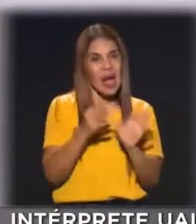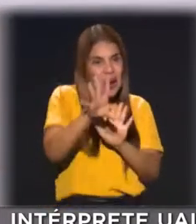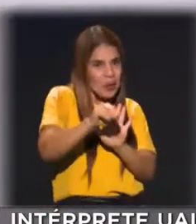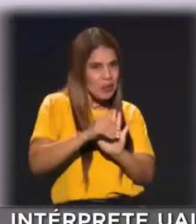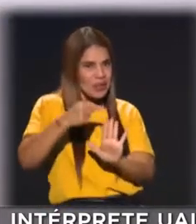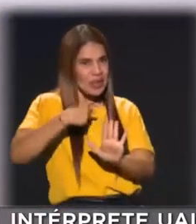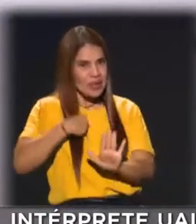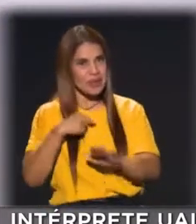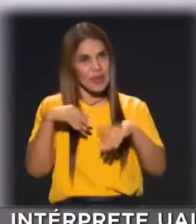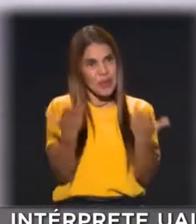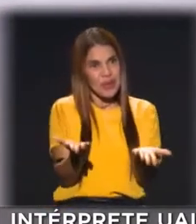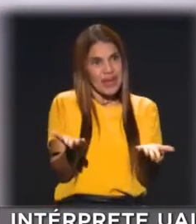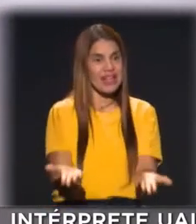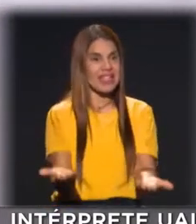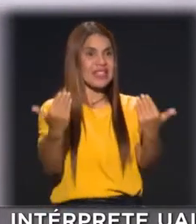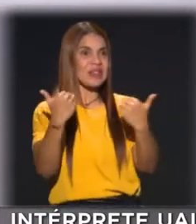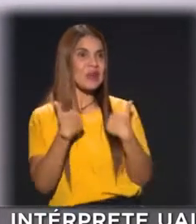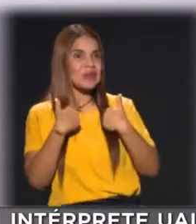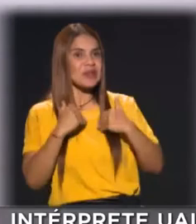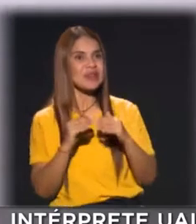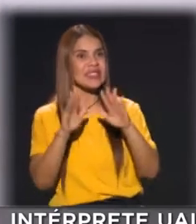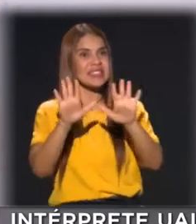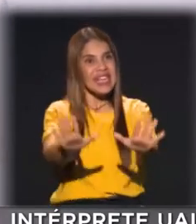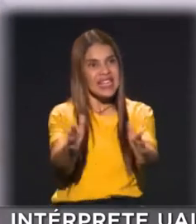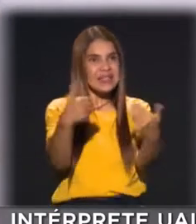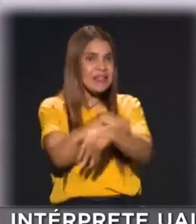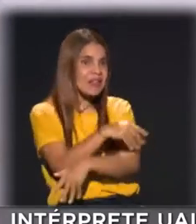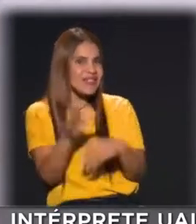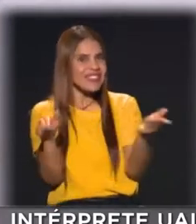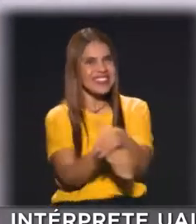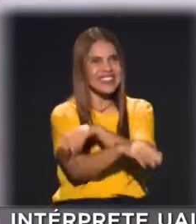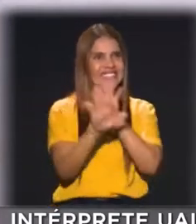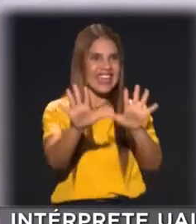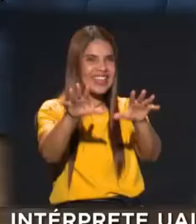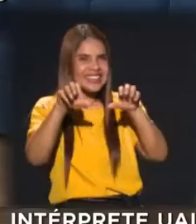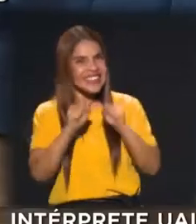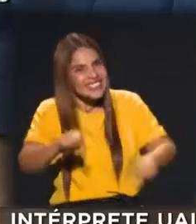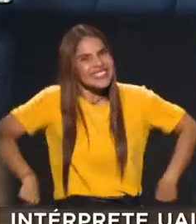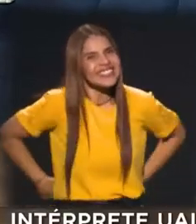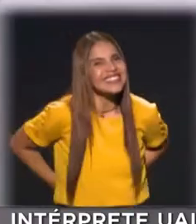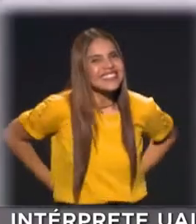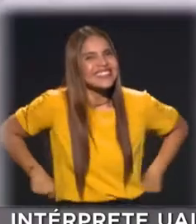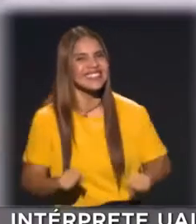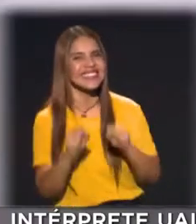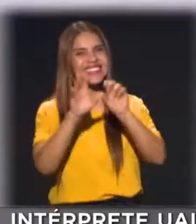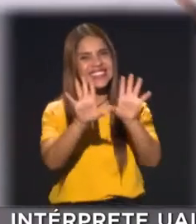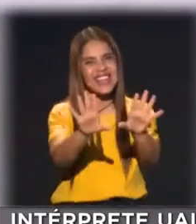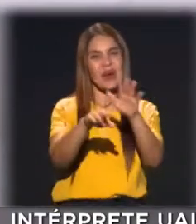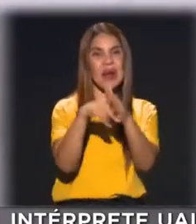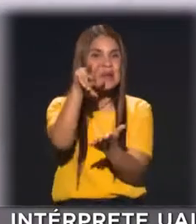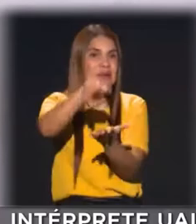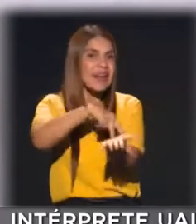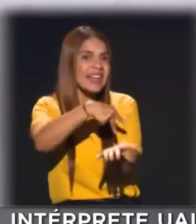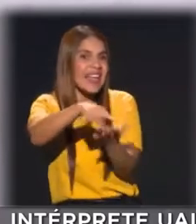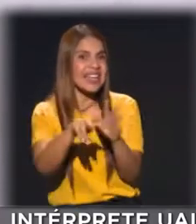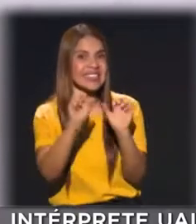conmigo. 1, 2, saco las manos, las pongo a bailar. Las abro, las cierro, las vuelvo a guardar. Saco las manos, las